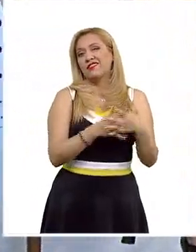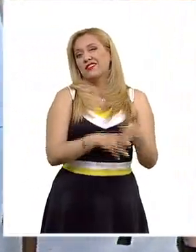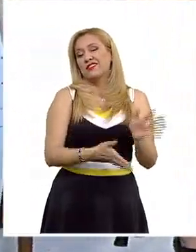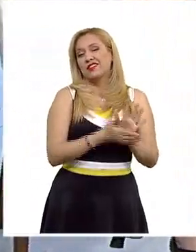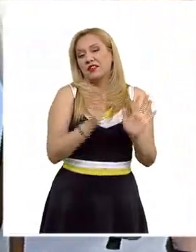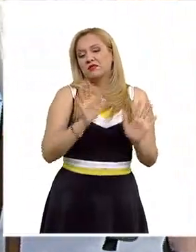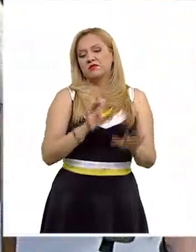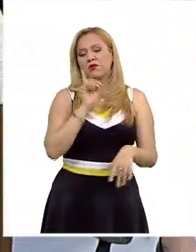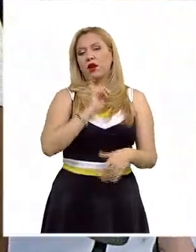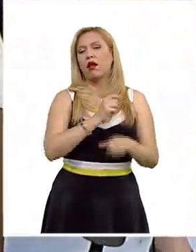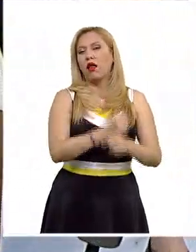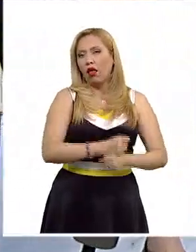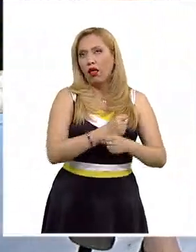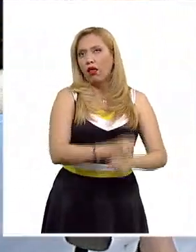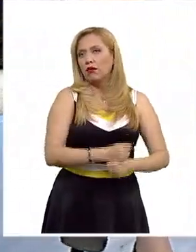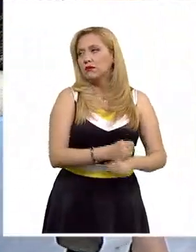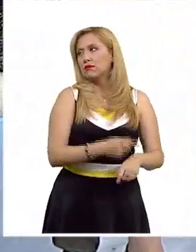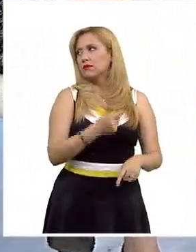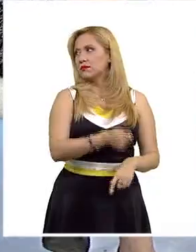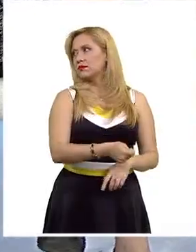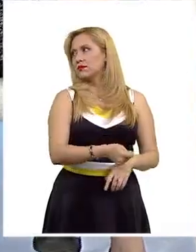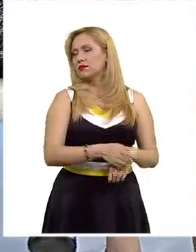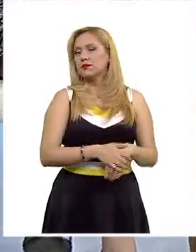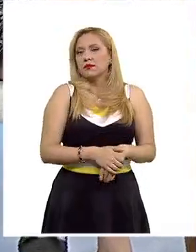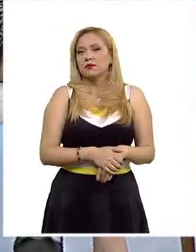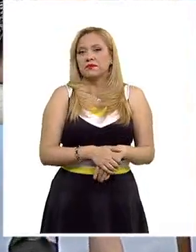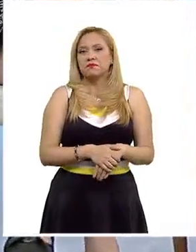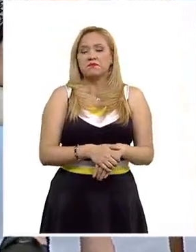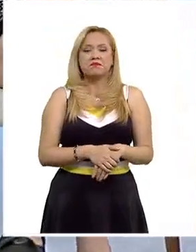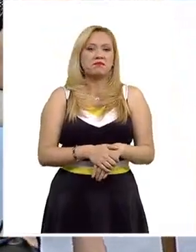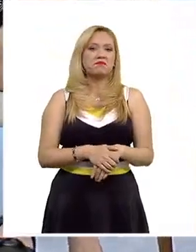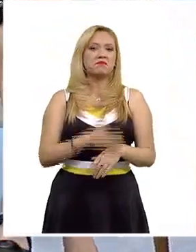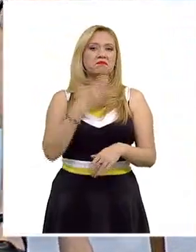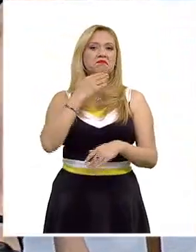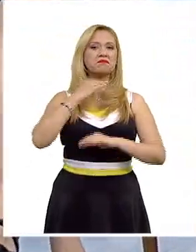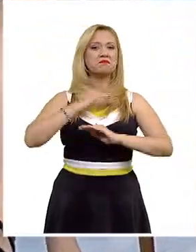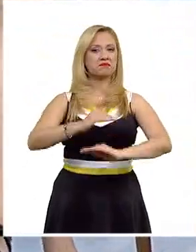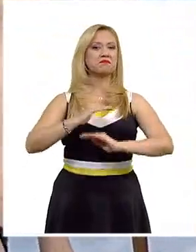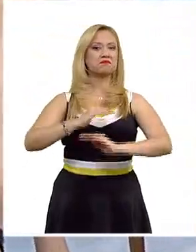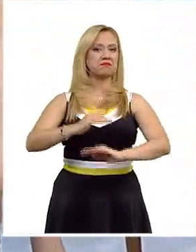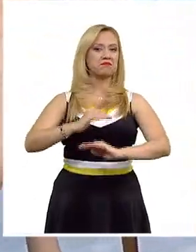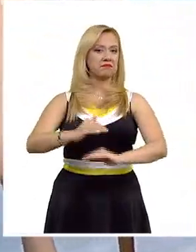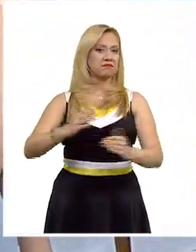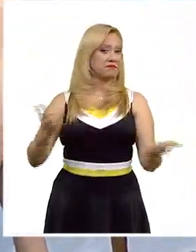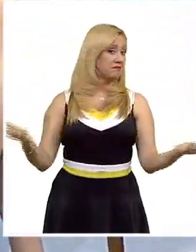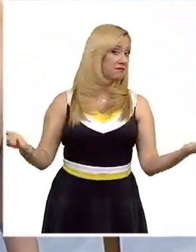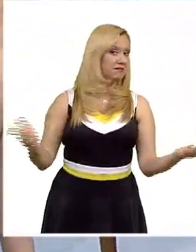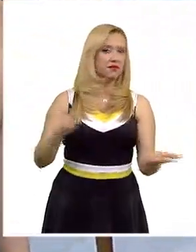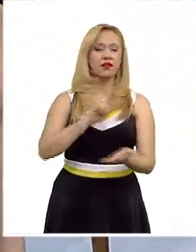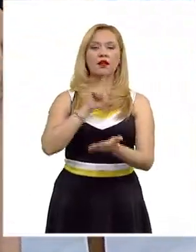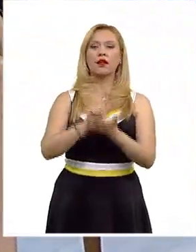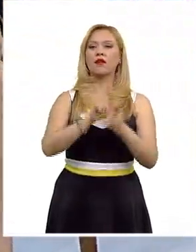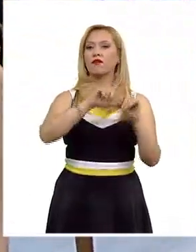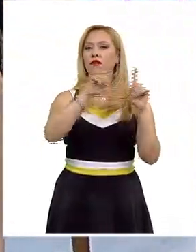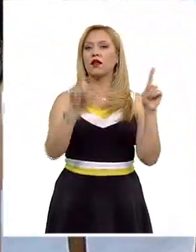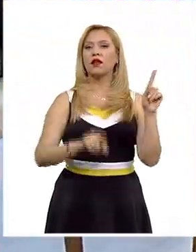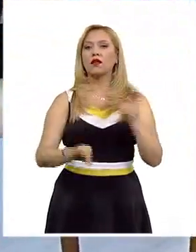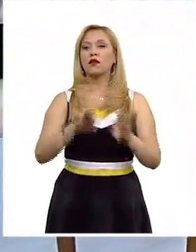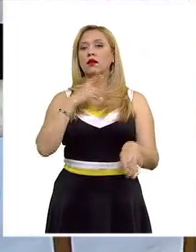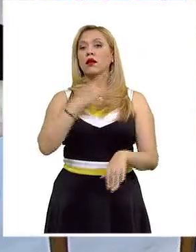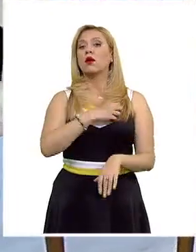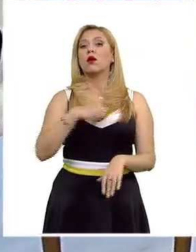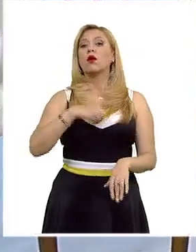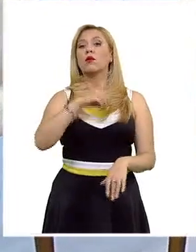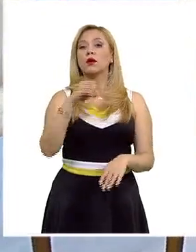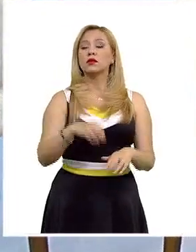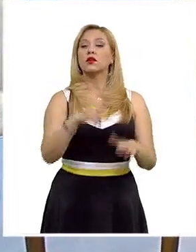revictimizante quizás, ¿no? Sí, claro. Porque de entrada no hay pisos mínimos, ¿no? O sea, la Ley Federal del Trabajo dice que tienen la obligación de contar